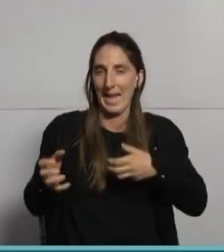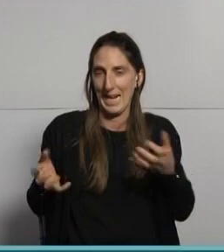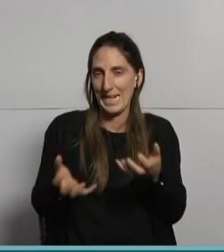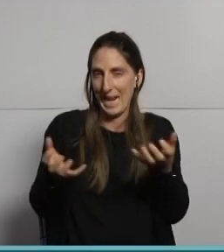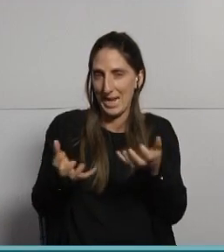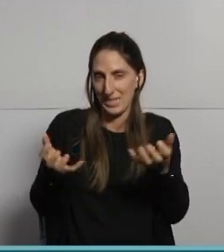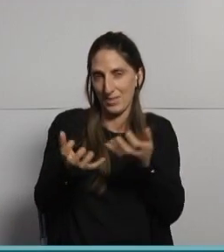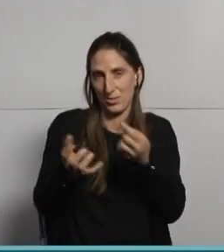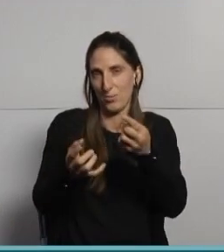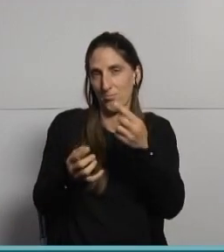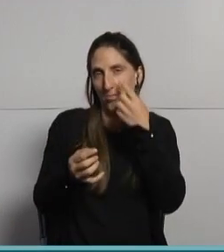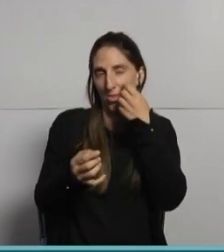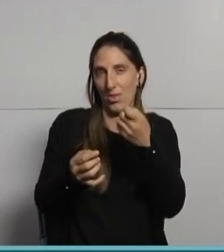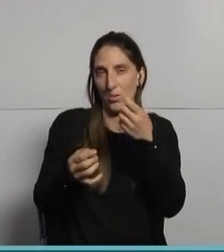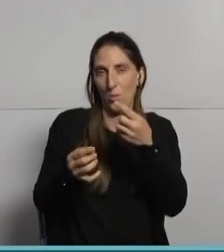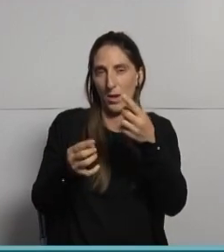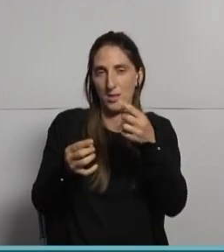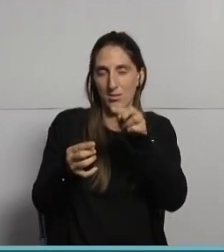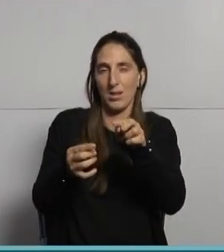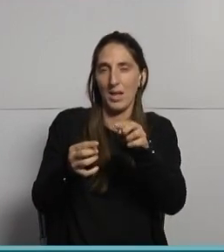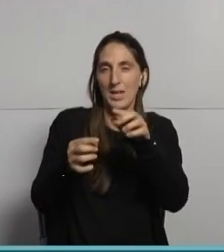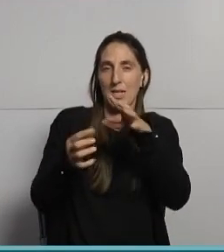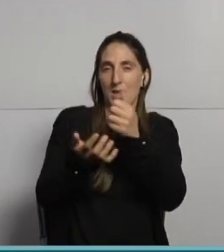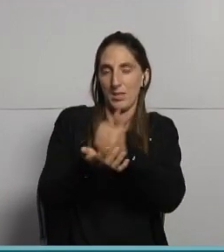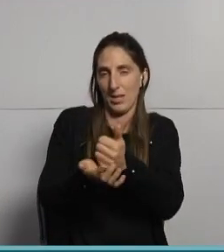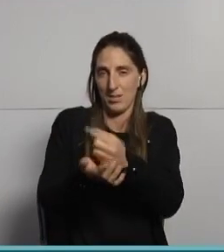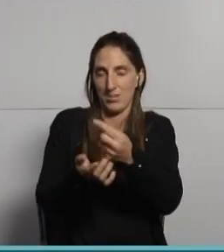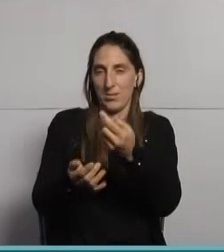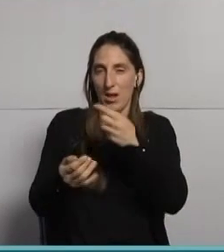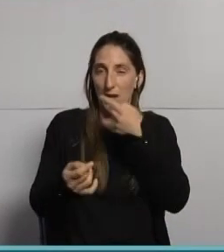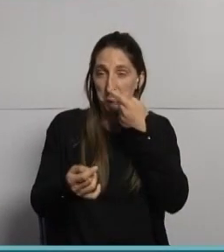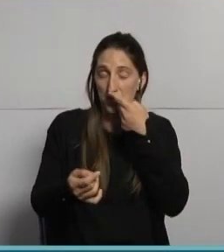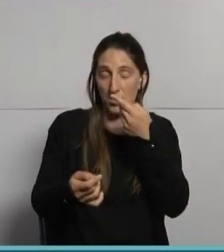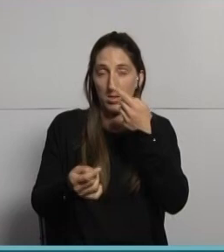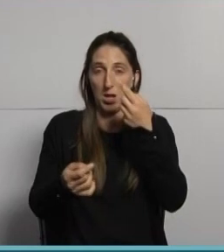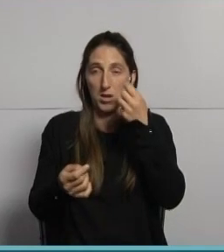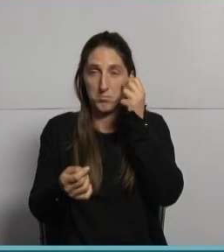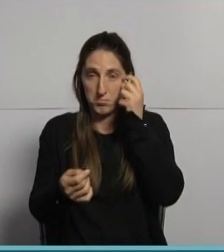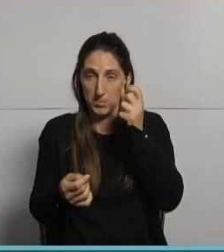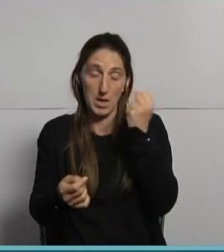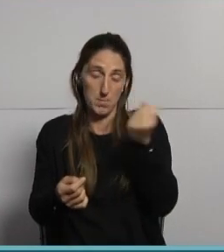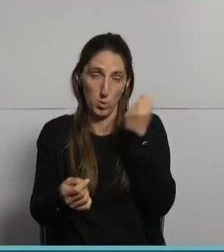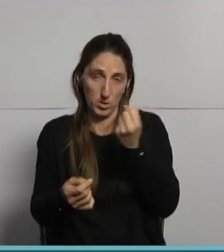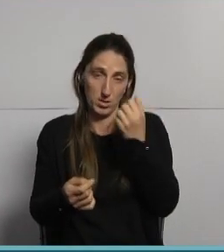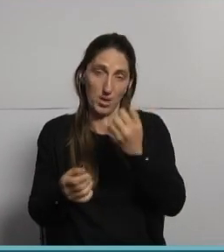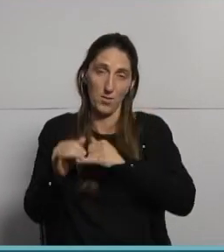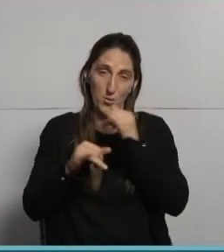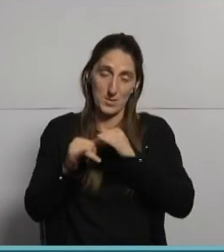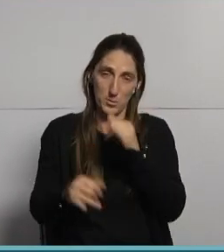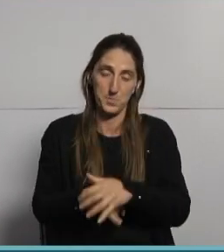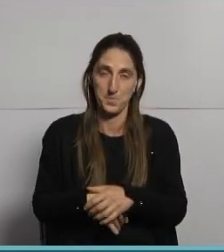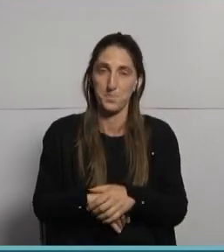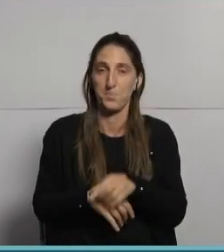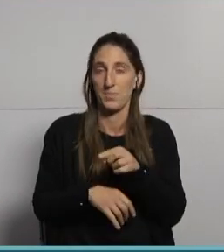por ejemplo, bueno, una toma de decisiones, una riqueza de información bien importante para la planificación. Finalmente, con toda esa